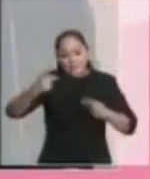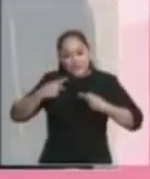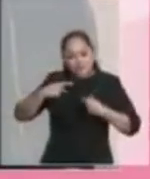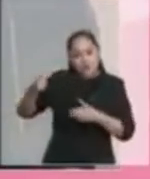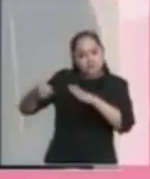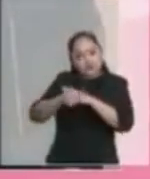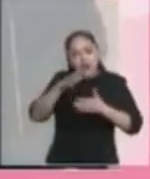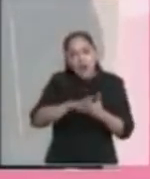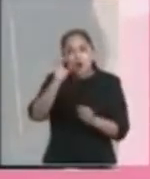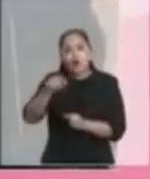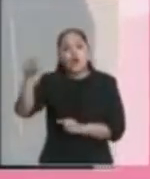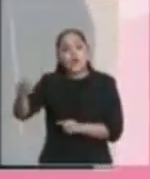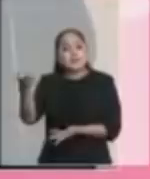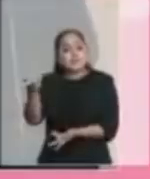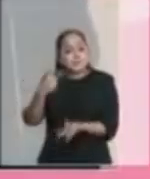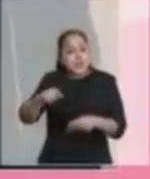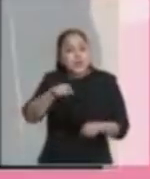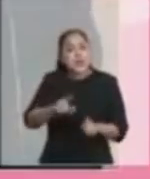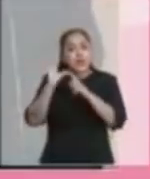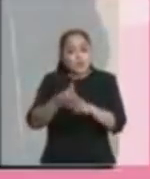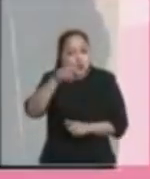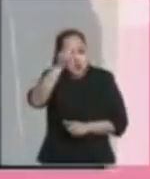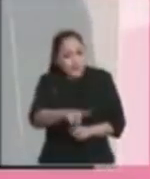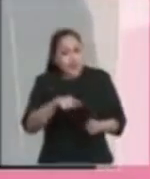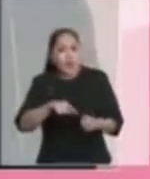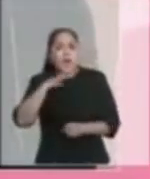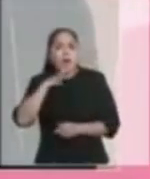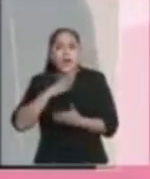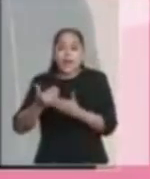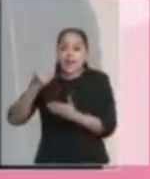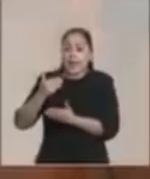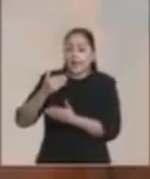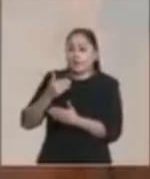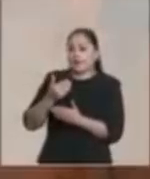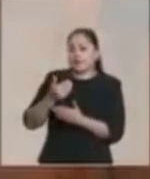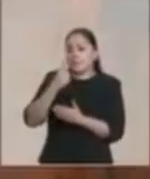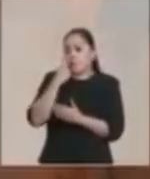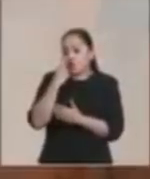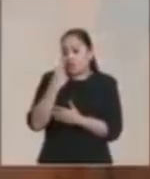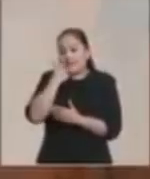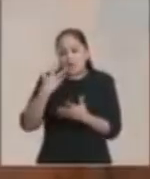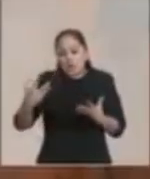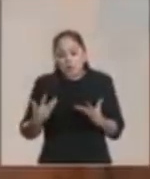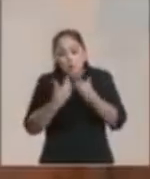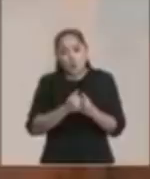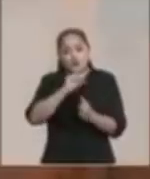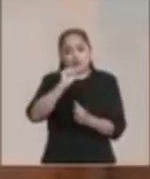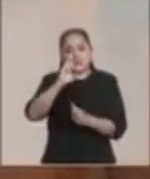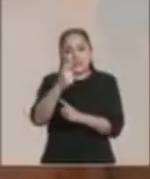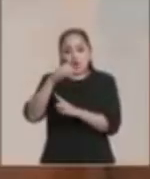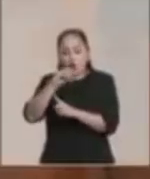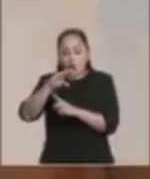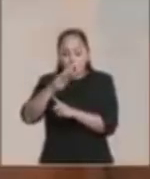niega y trae comisiones de la verdad, o el que les aprobó que la policía se fuera a una secretaría, se escondiera en la Secretaría de Gobernación.